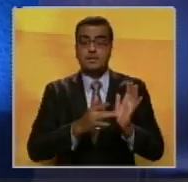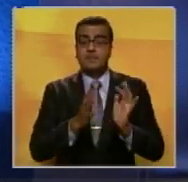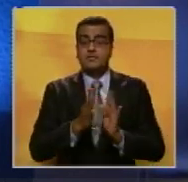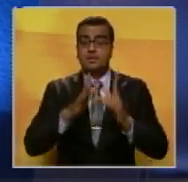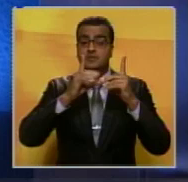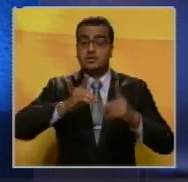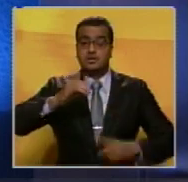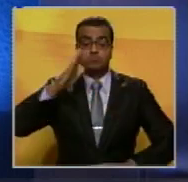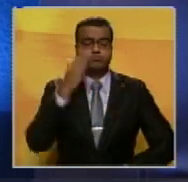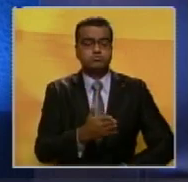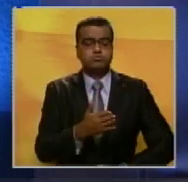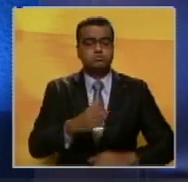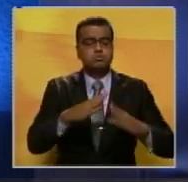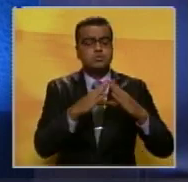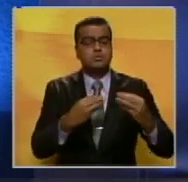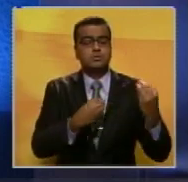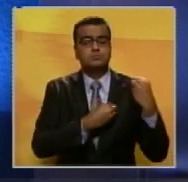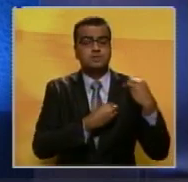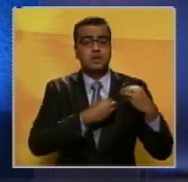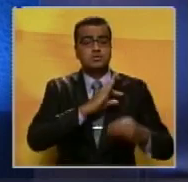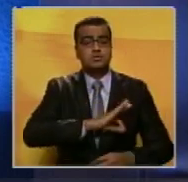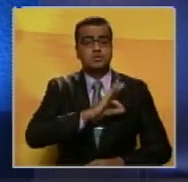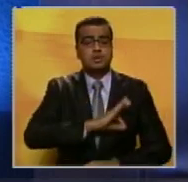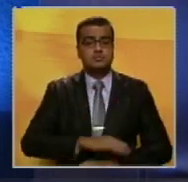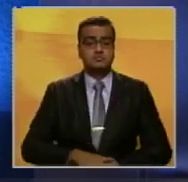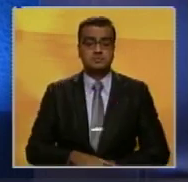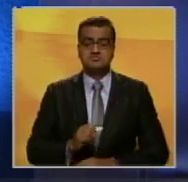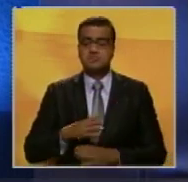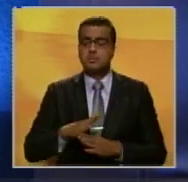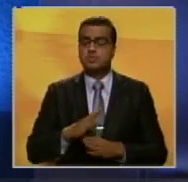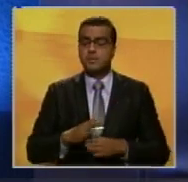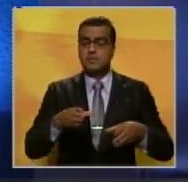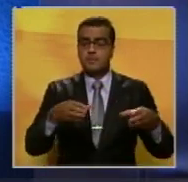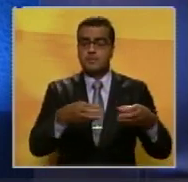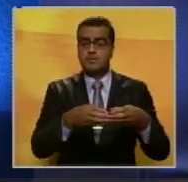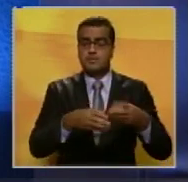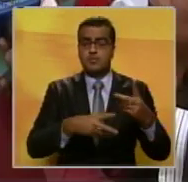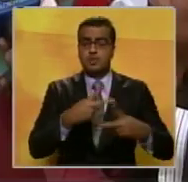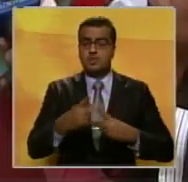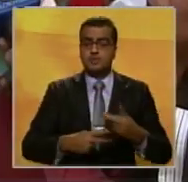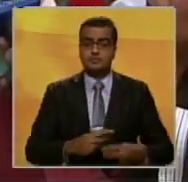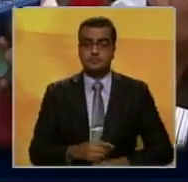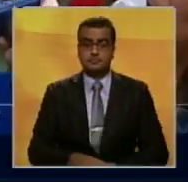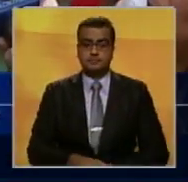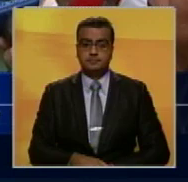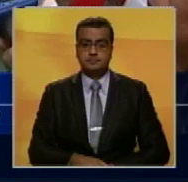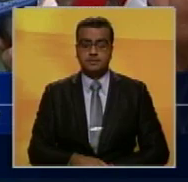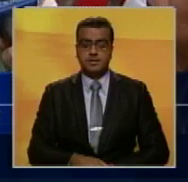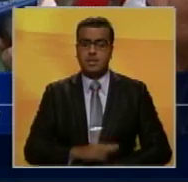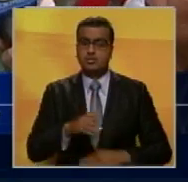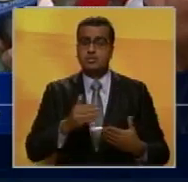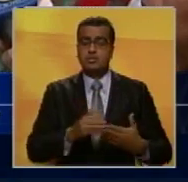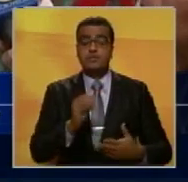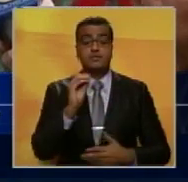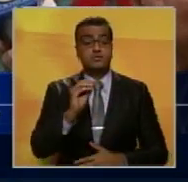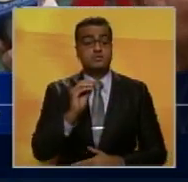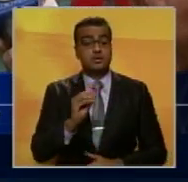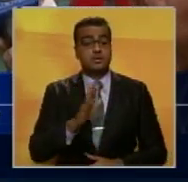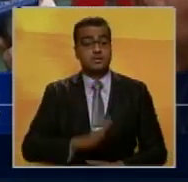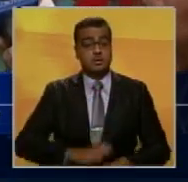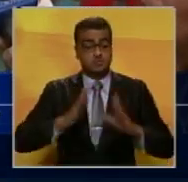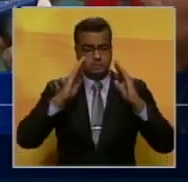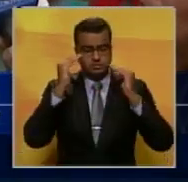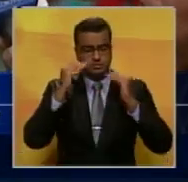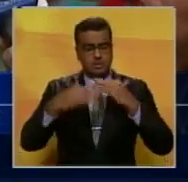ser condenadas por todos los sectores de la sociedad, sin importar su posición política. Villegas instó a los venezolanos a colocar la cordura